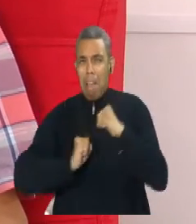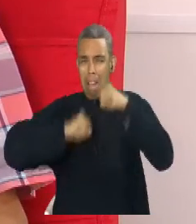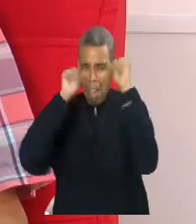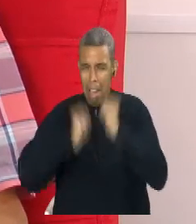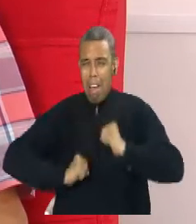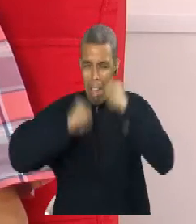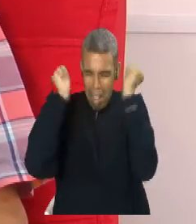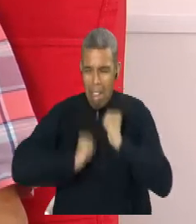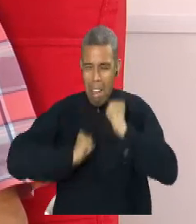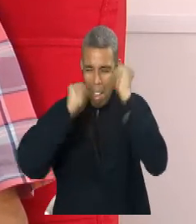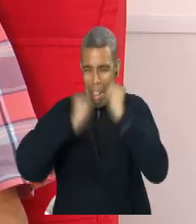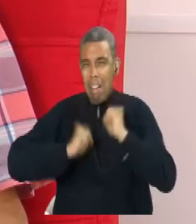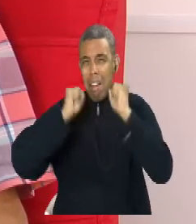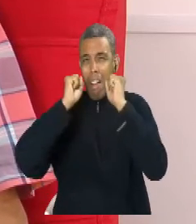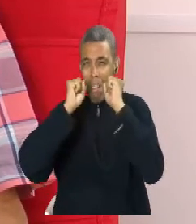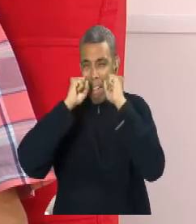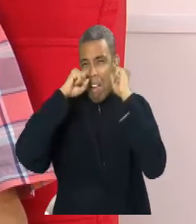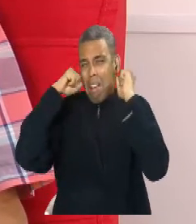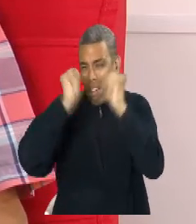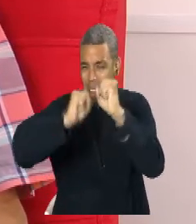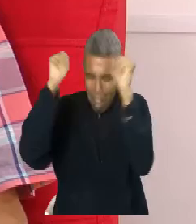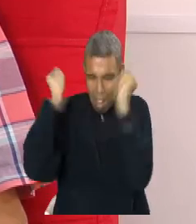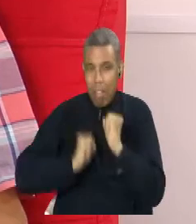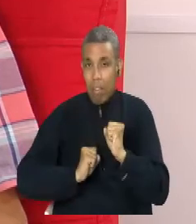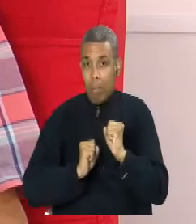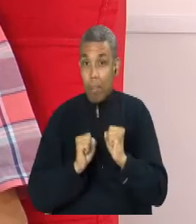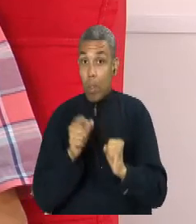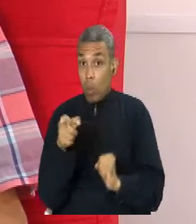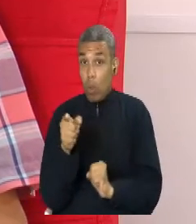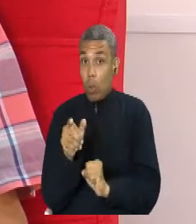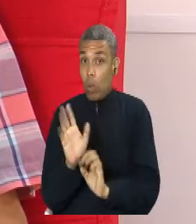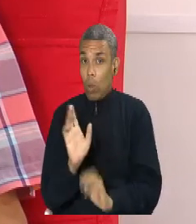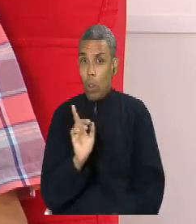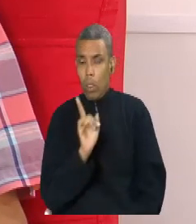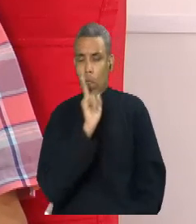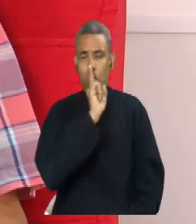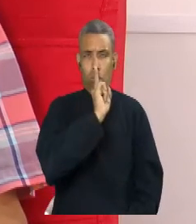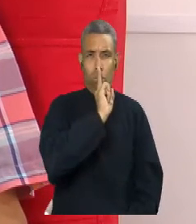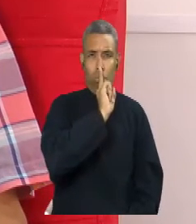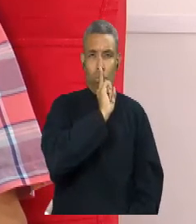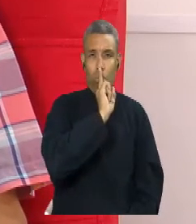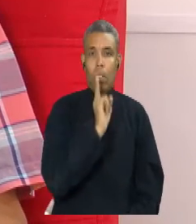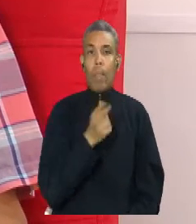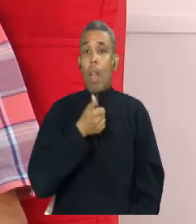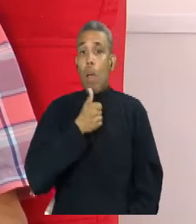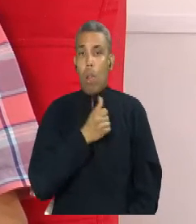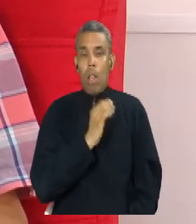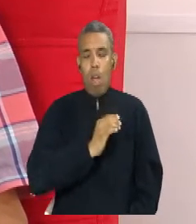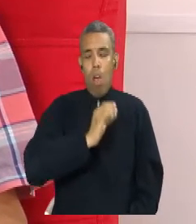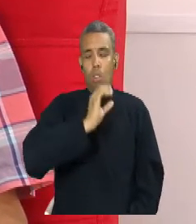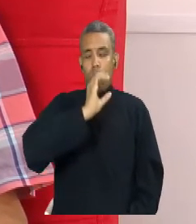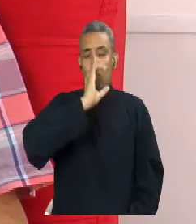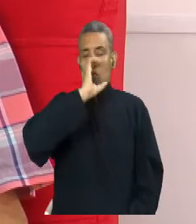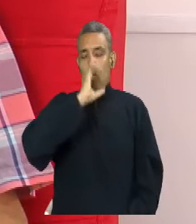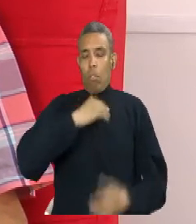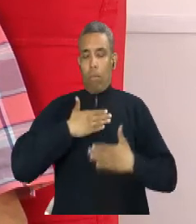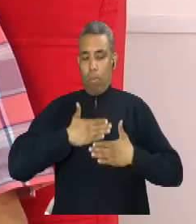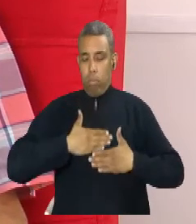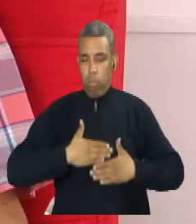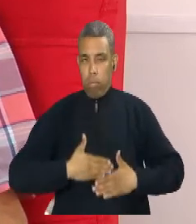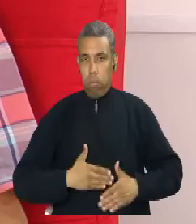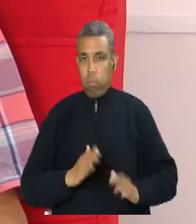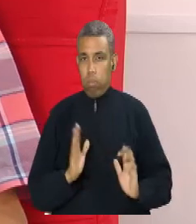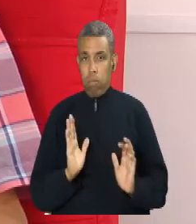agua ignora al niño en ese momento porque ese es el momento en la cual usted no le va a poder decir nada en absoluto